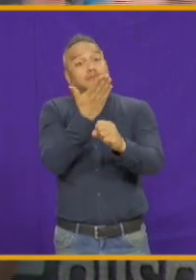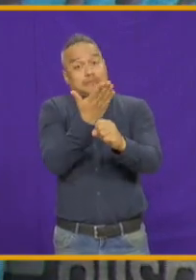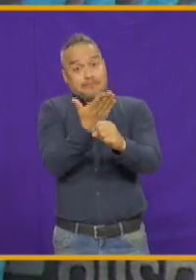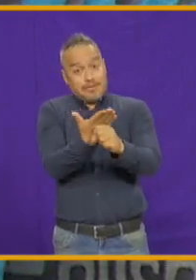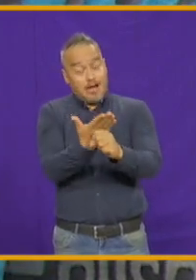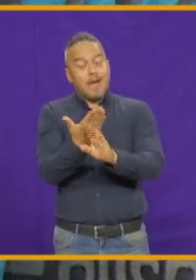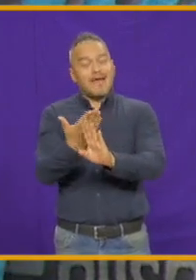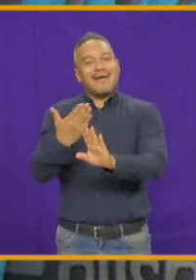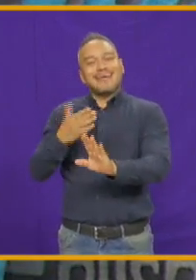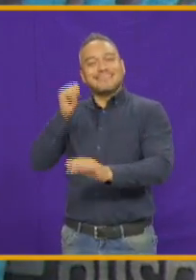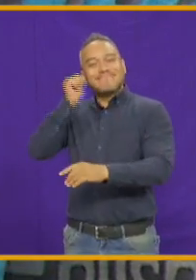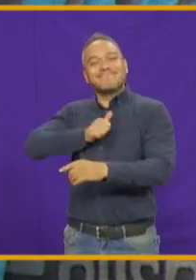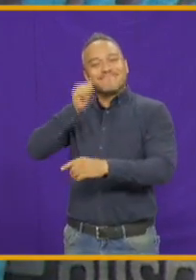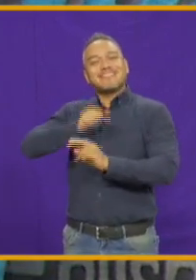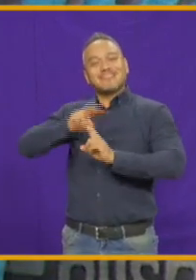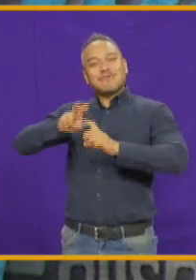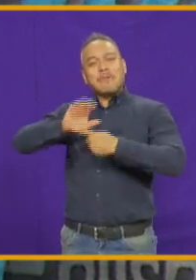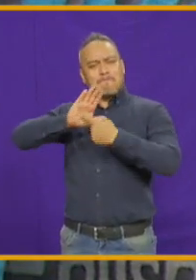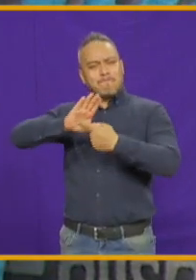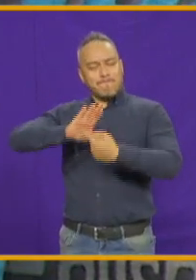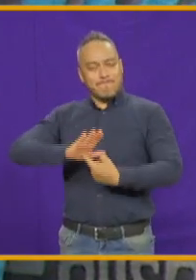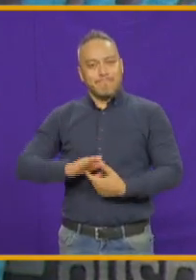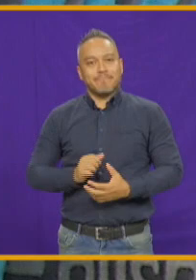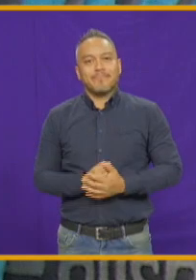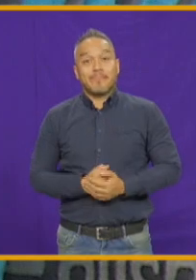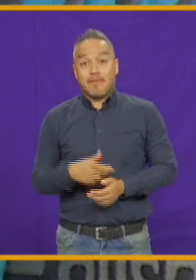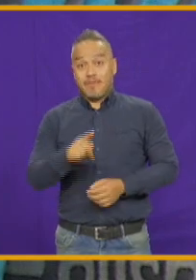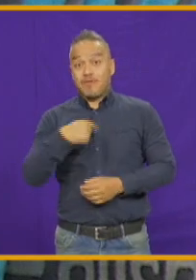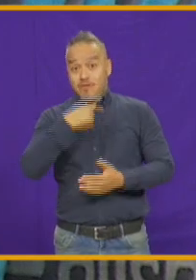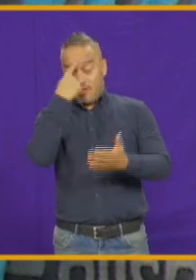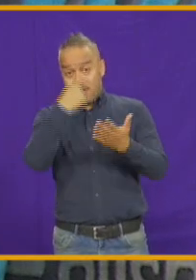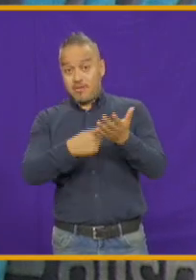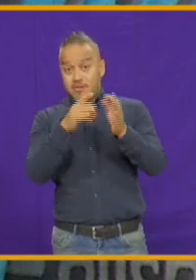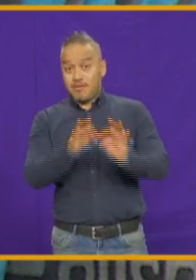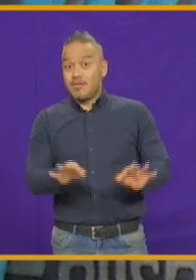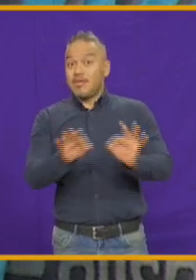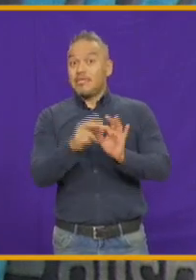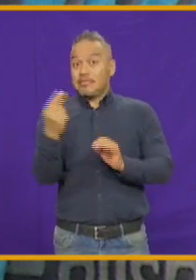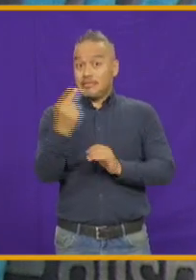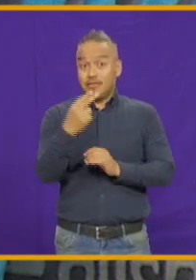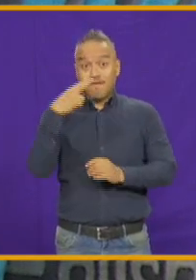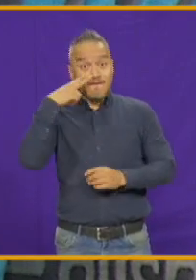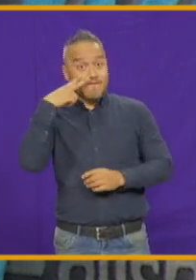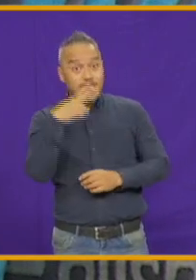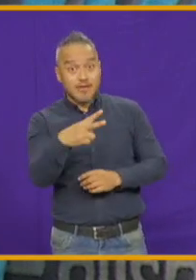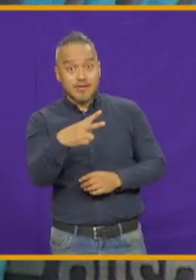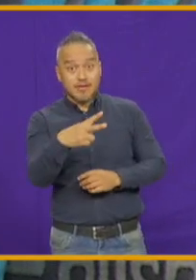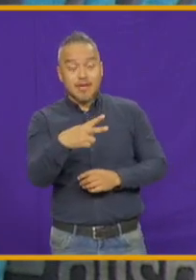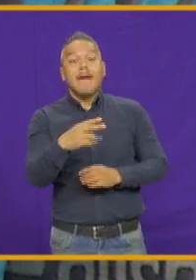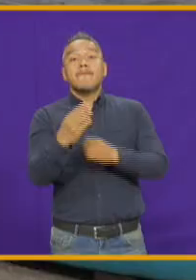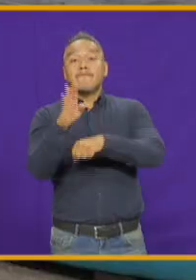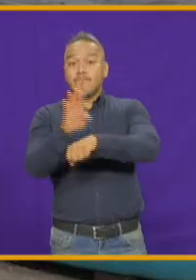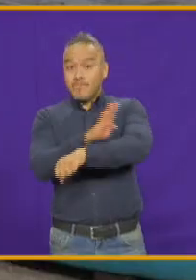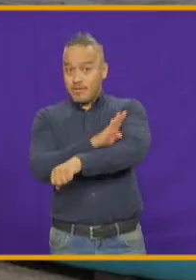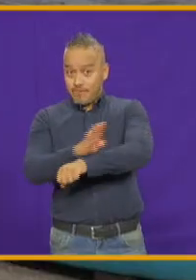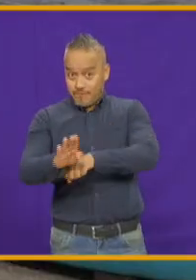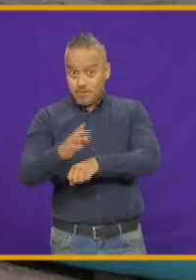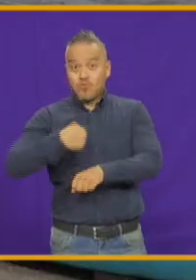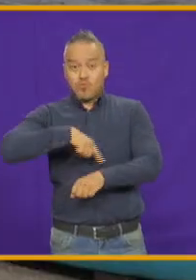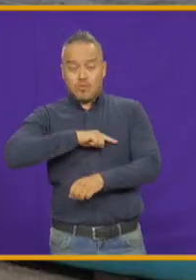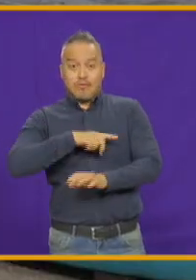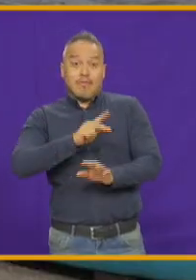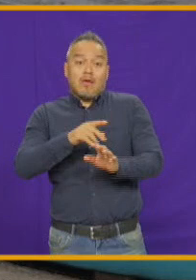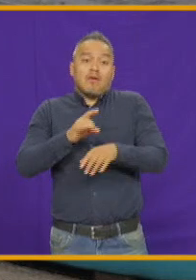lo hemos platicado con mucha anticipación pero creo que la importancia es de que tengamos la seguridad que es para evolucionar no es por tener